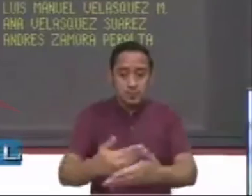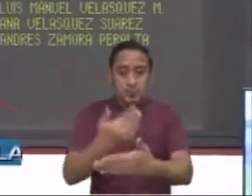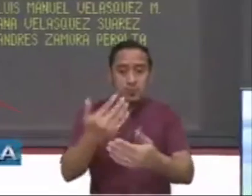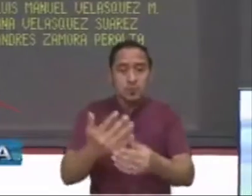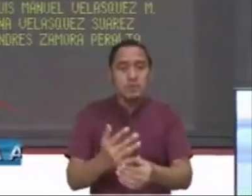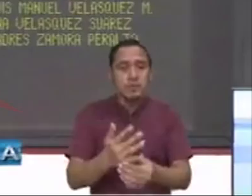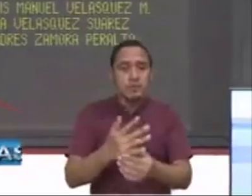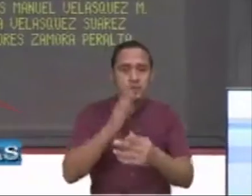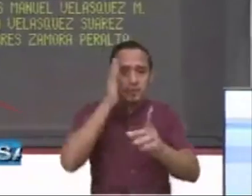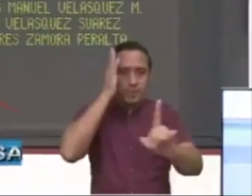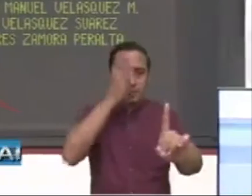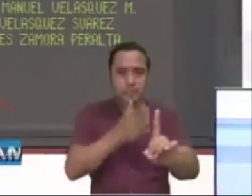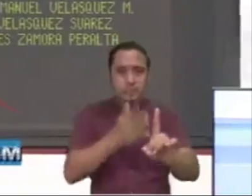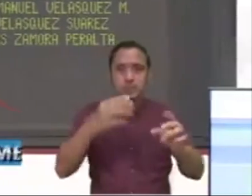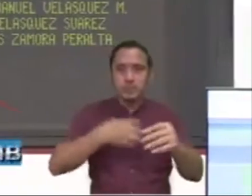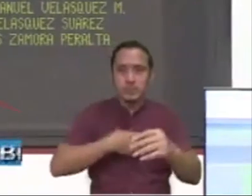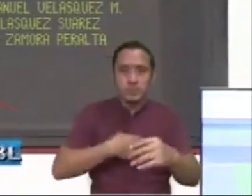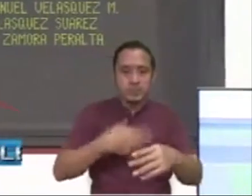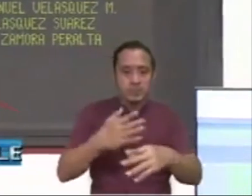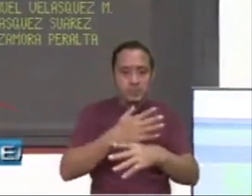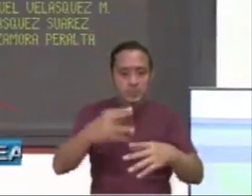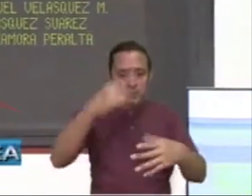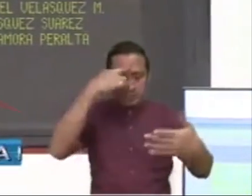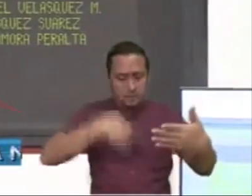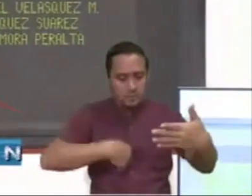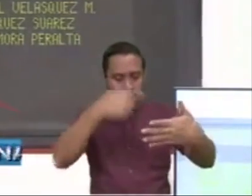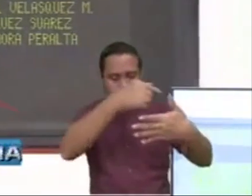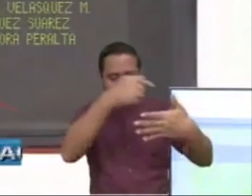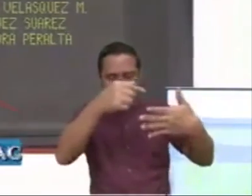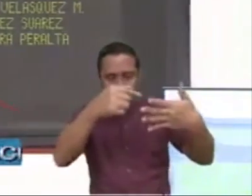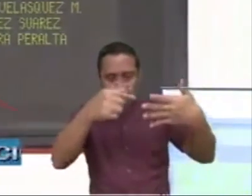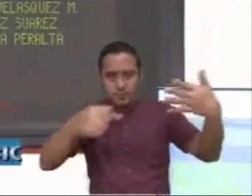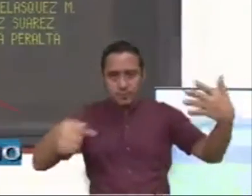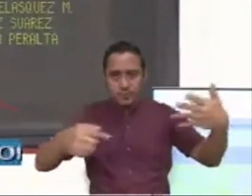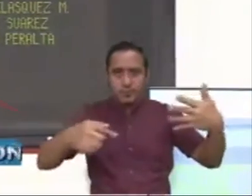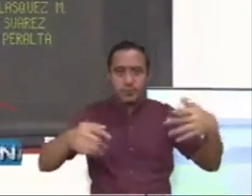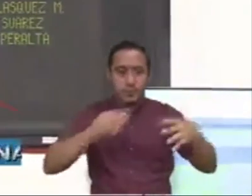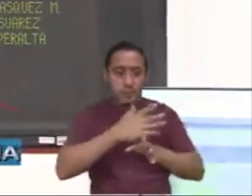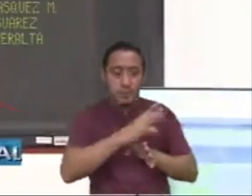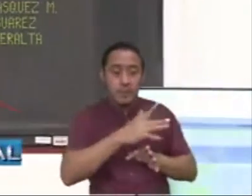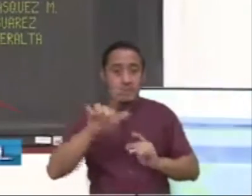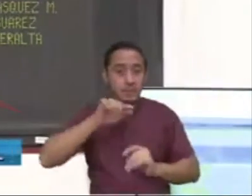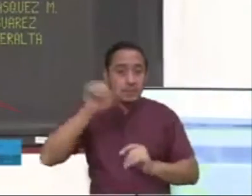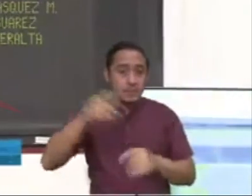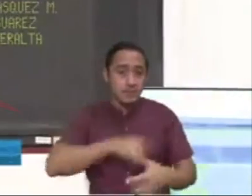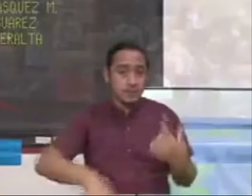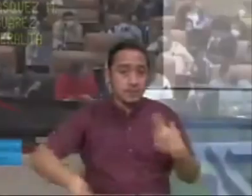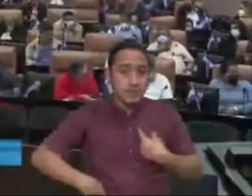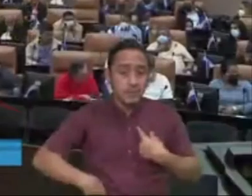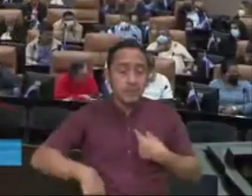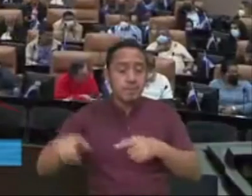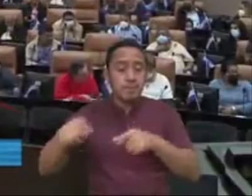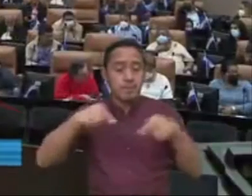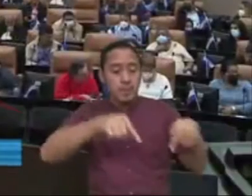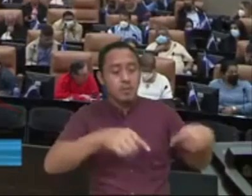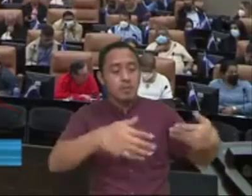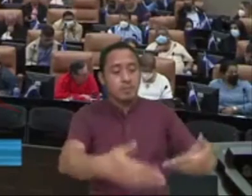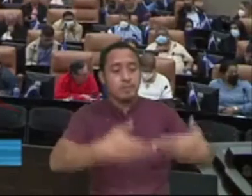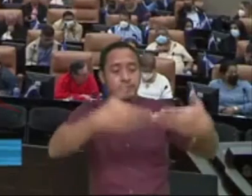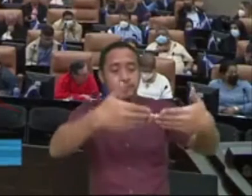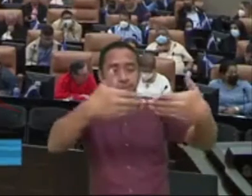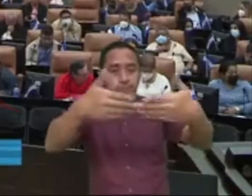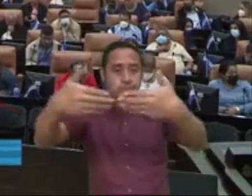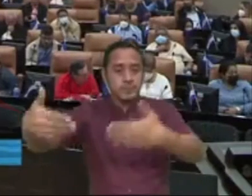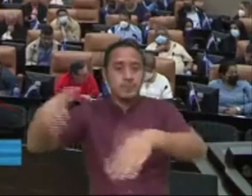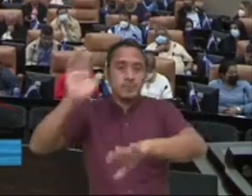las direcciones superiores de los entes descentralizados del Poder Ejecutivo para acoplarlas a